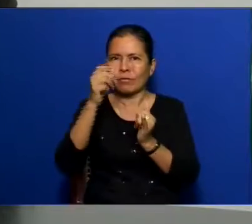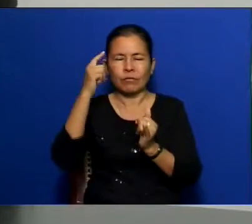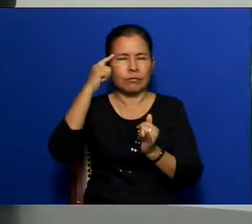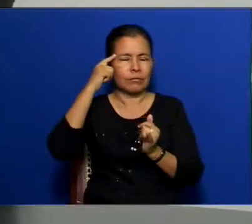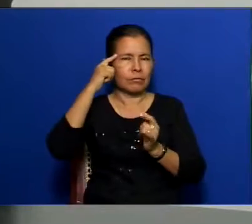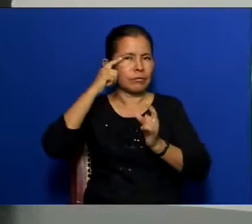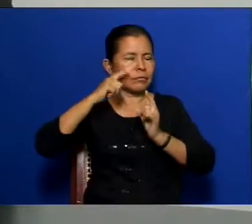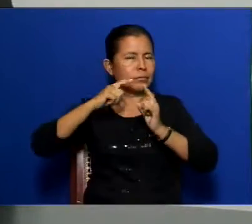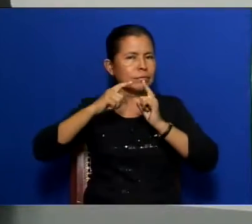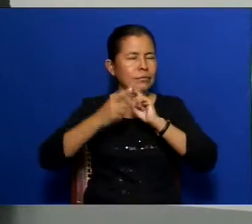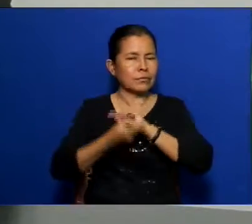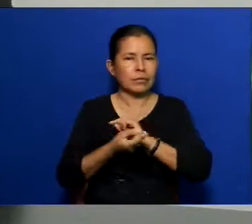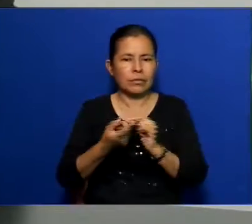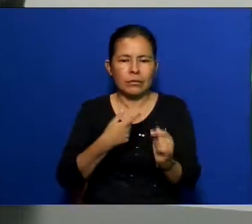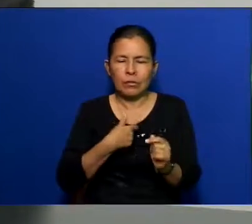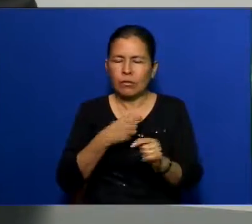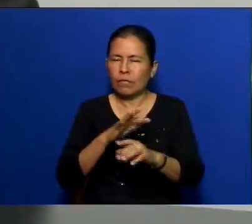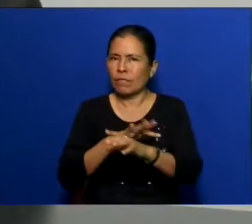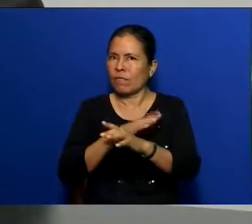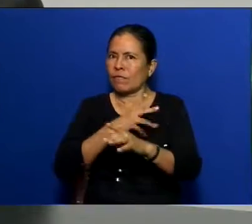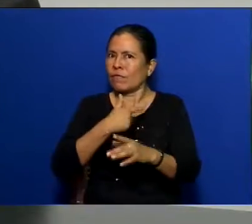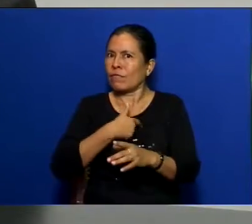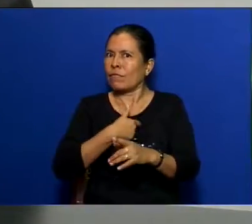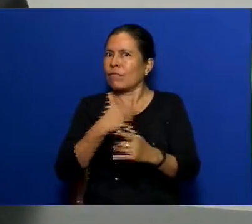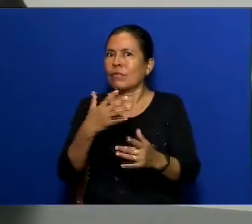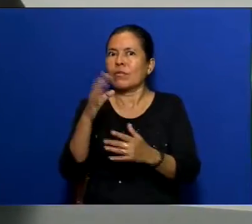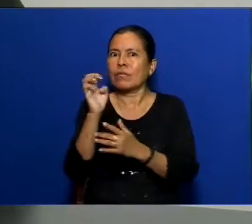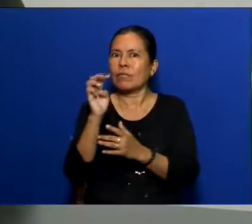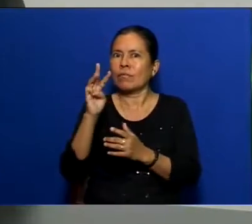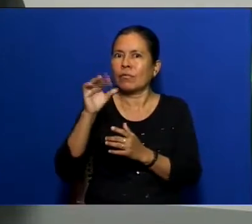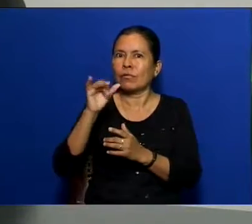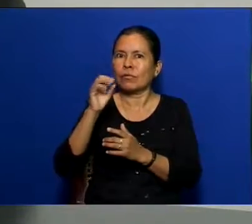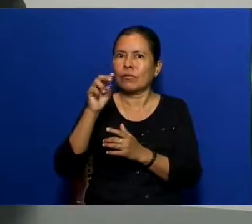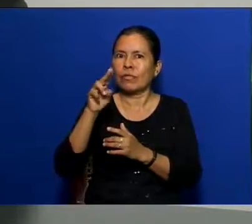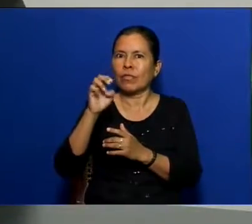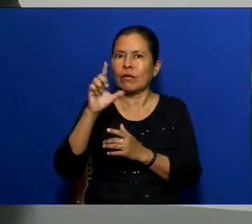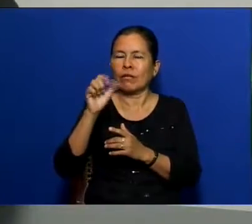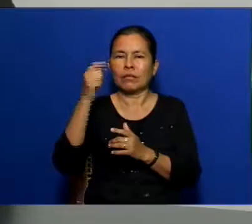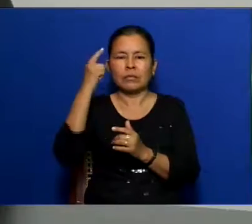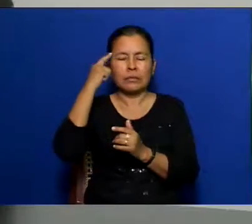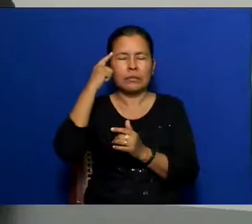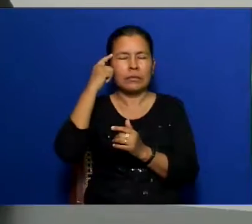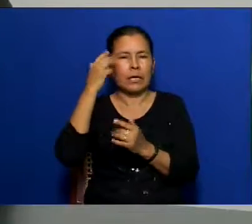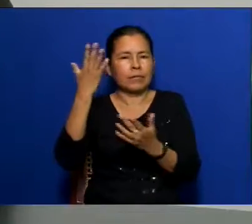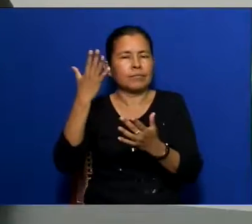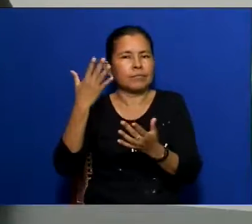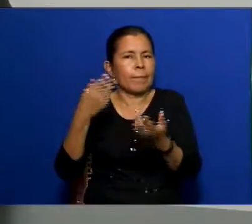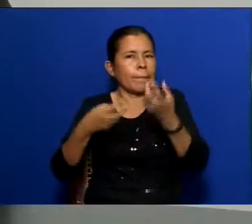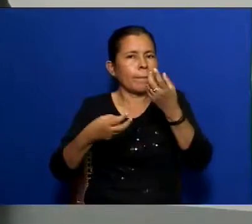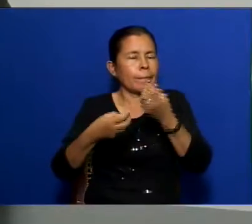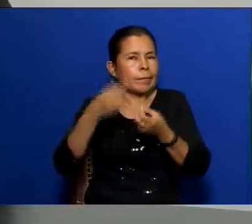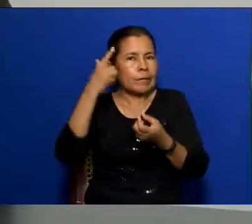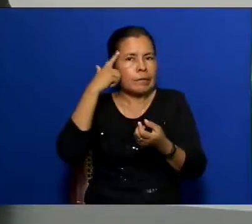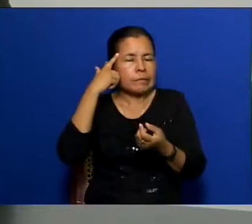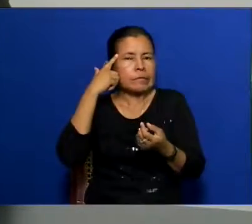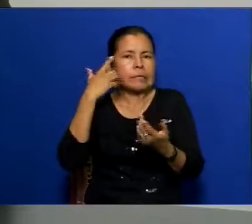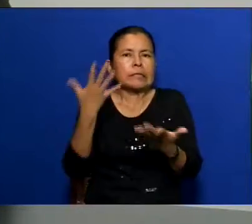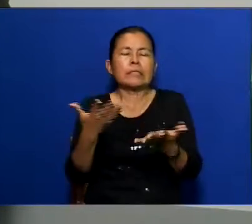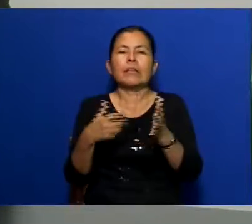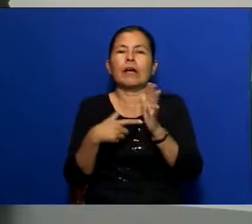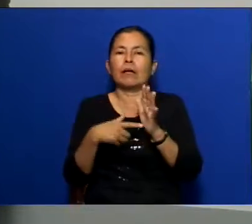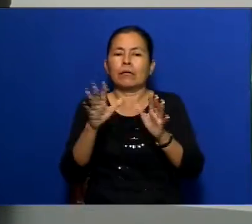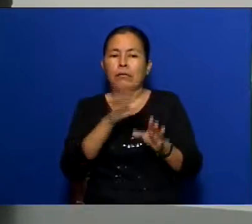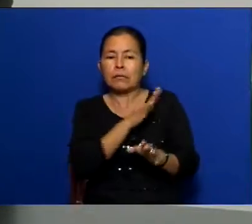psíquicos, trastornos emocionales y lo que también nosotros denominamos una lesión psíquica. Entonces, cuando el Instituto